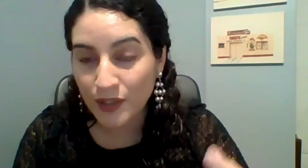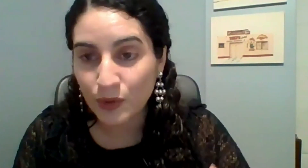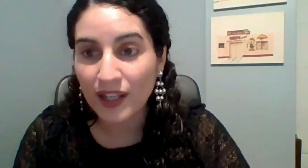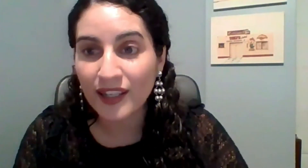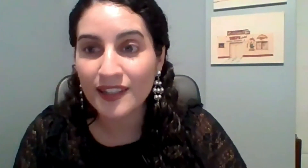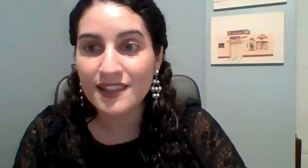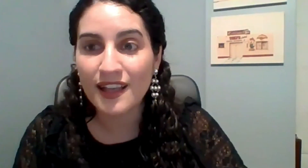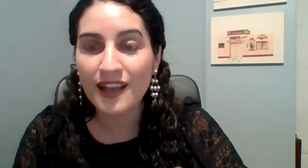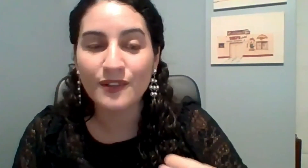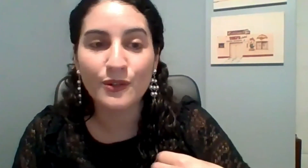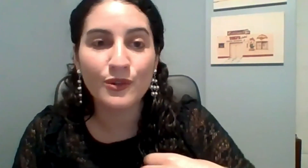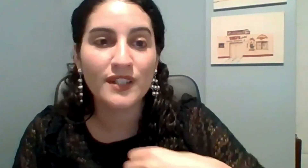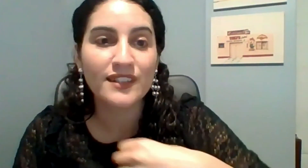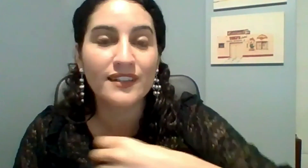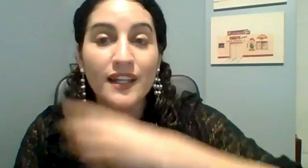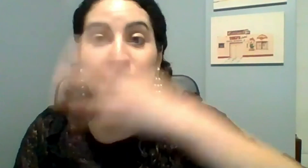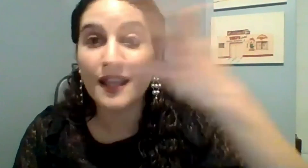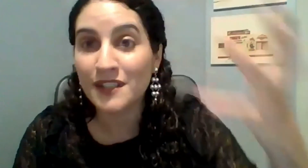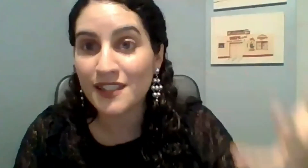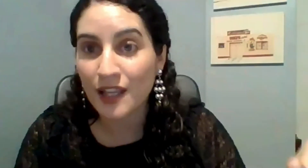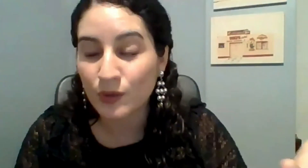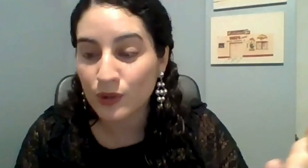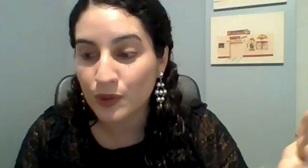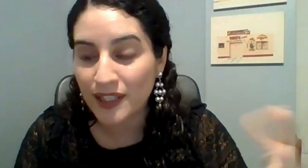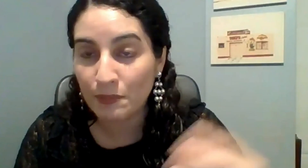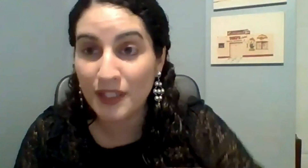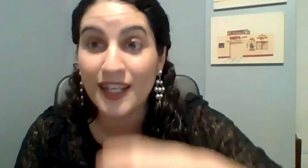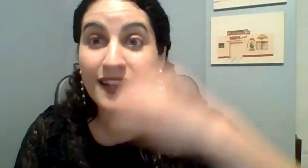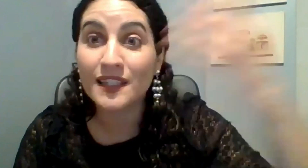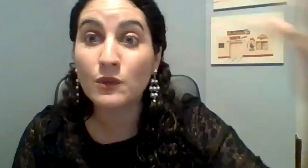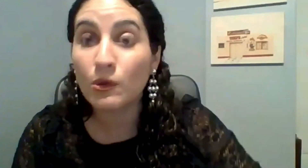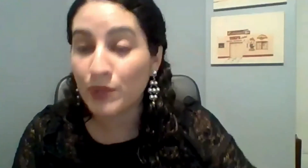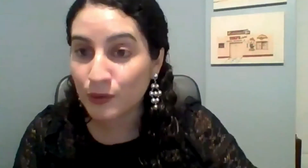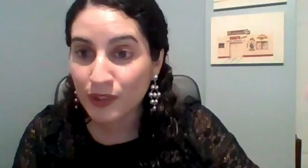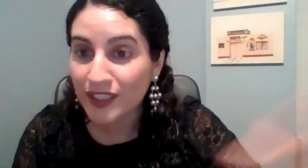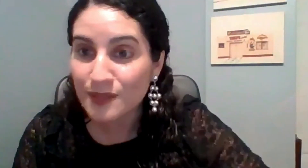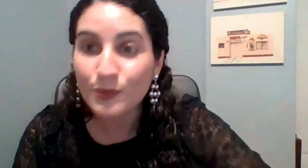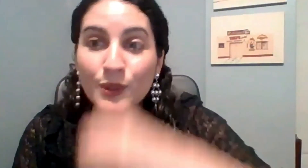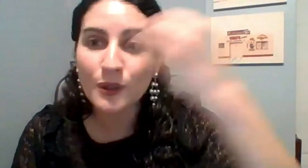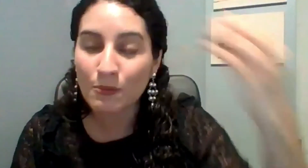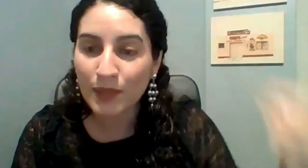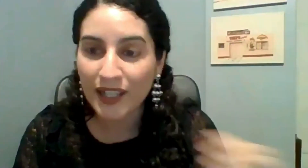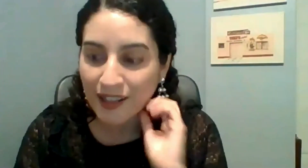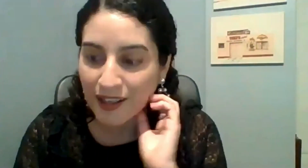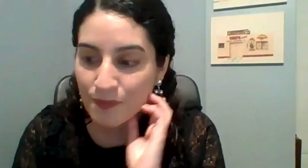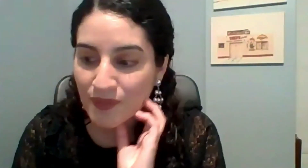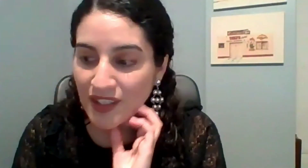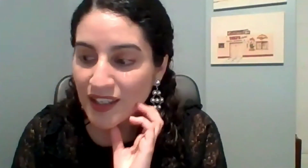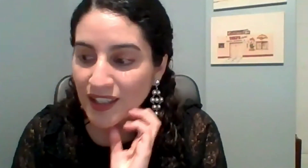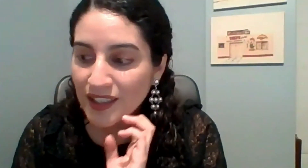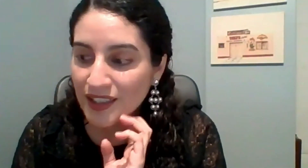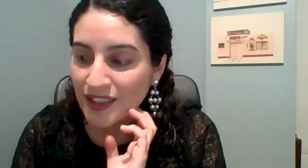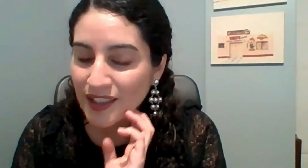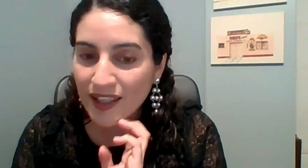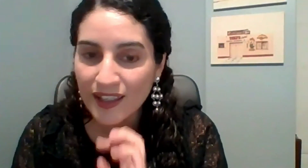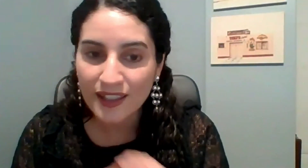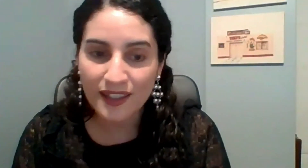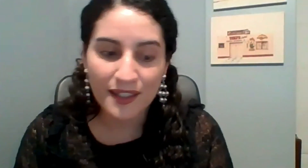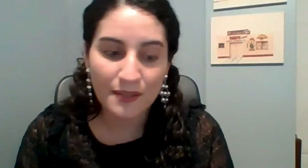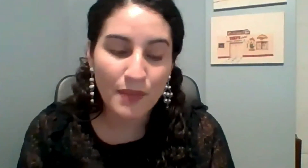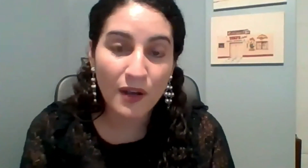con la naturaleza, ¿no? Con entender la diversidad cultural también del antiguo Perú, que es muy compleja.